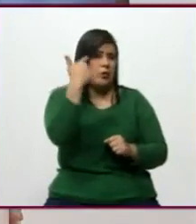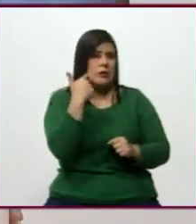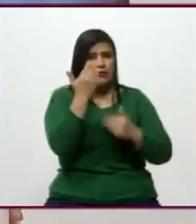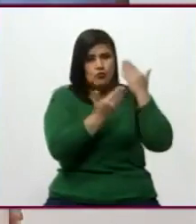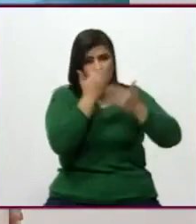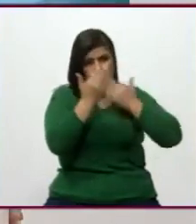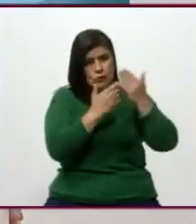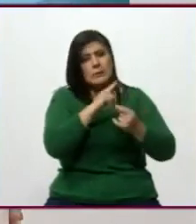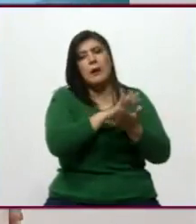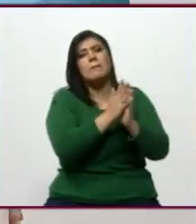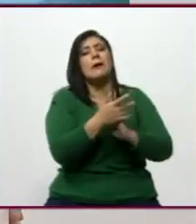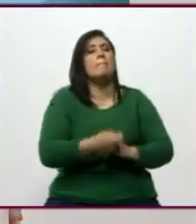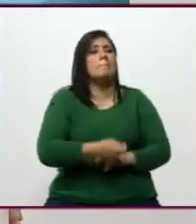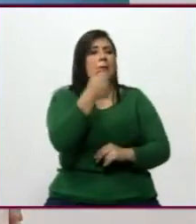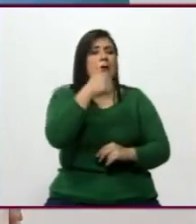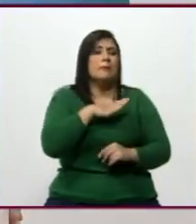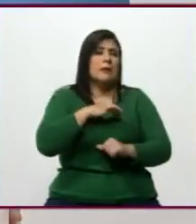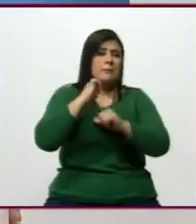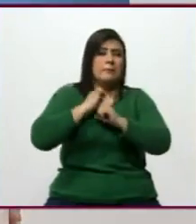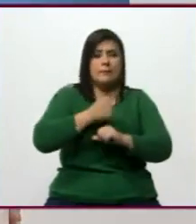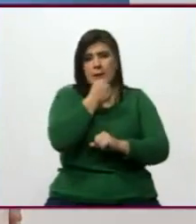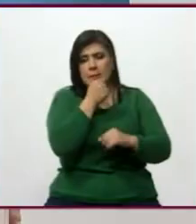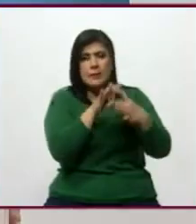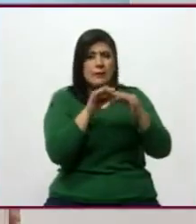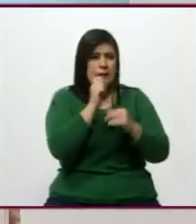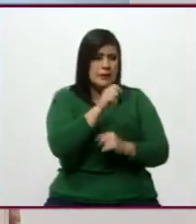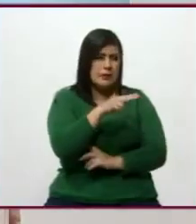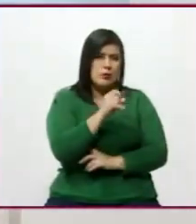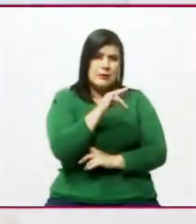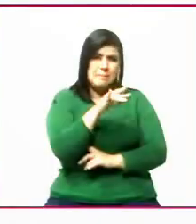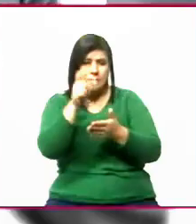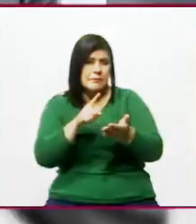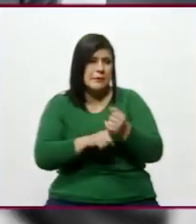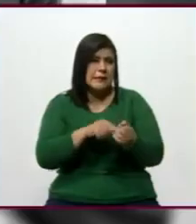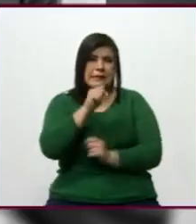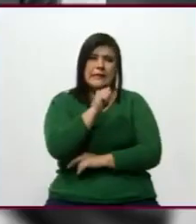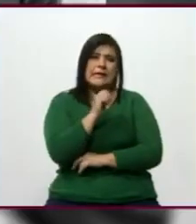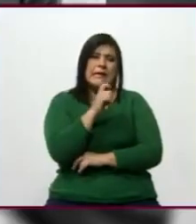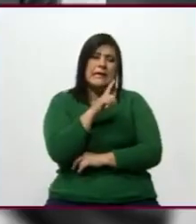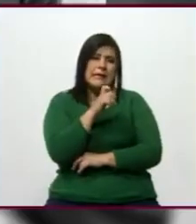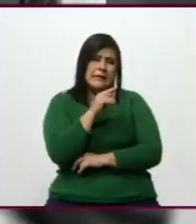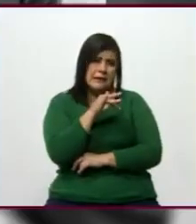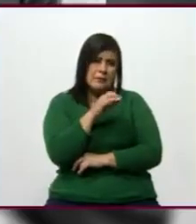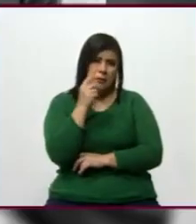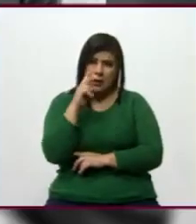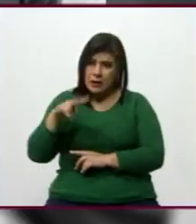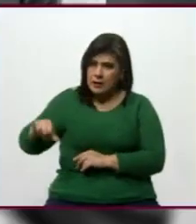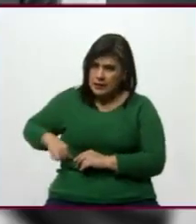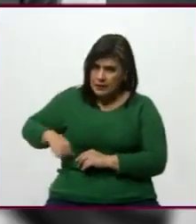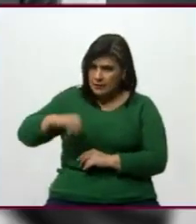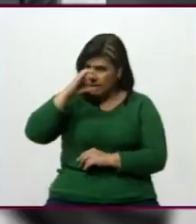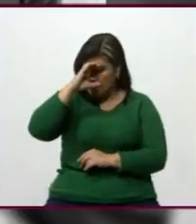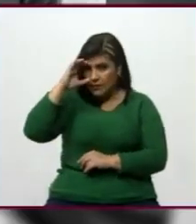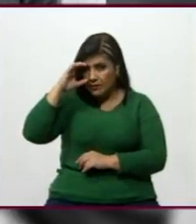y me convertí en el primer corresponsal que también no hubo de no tenerse en el sahel para la historia del periodismo en méxico y de